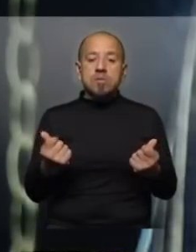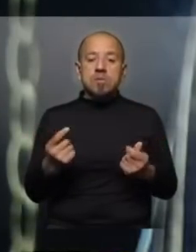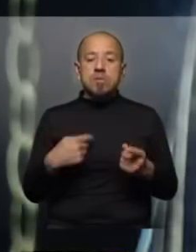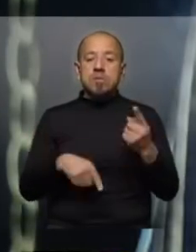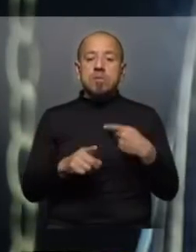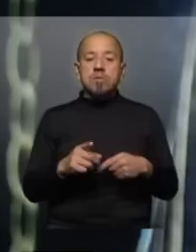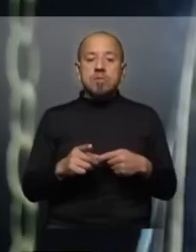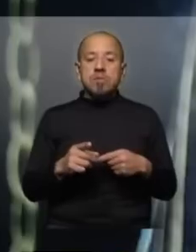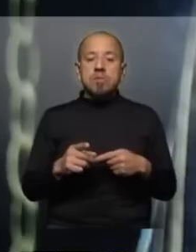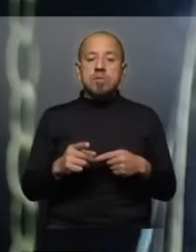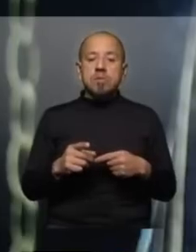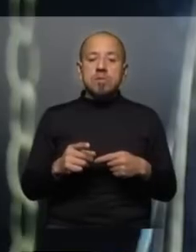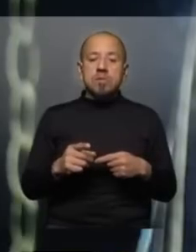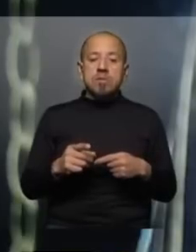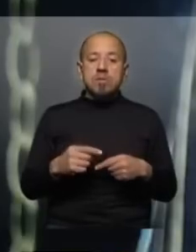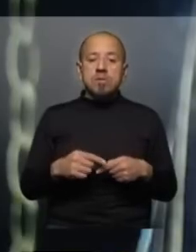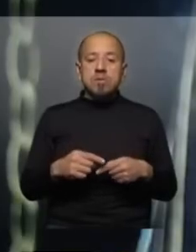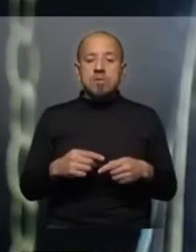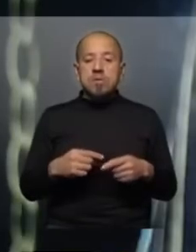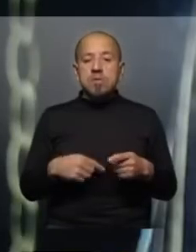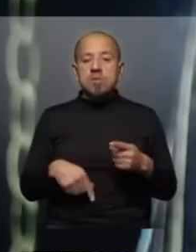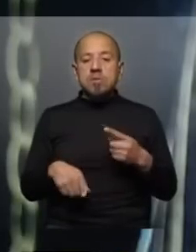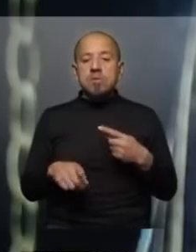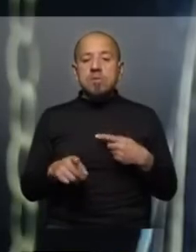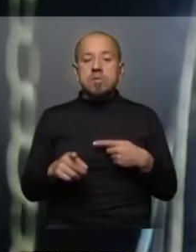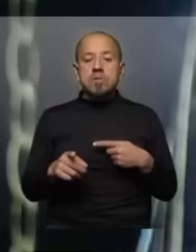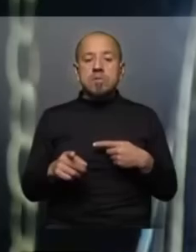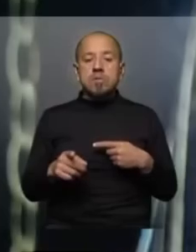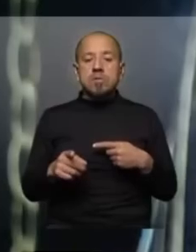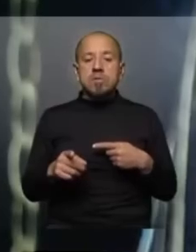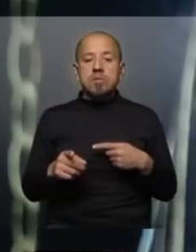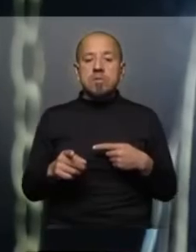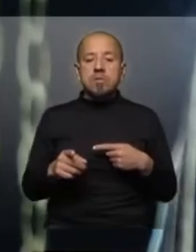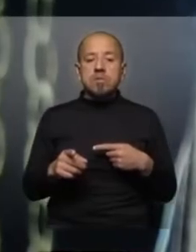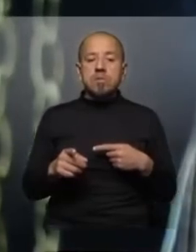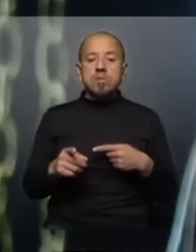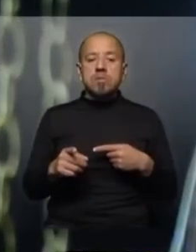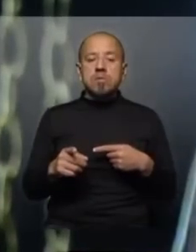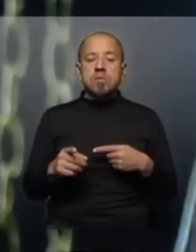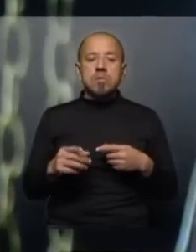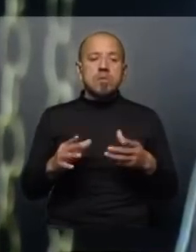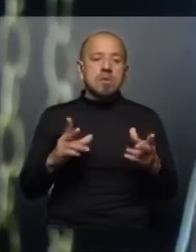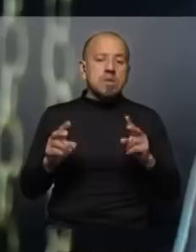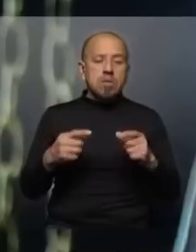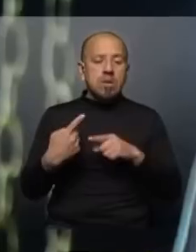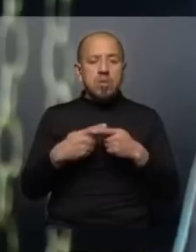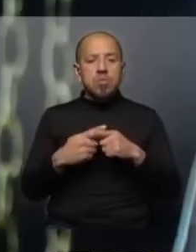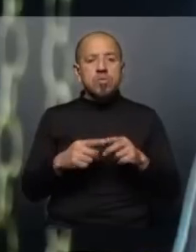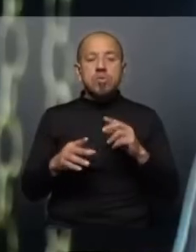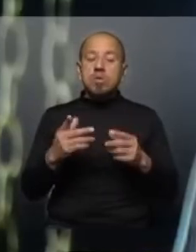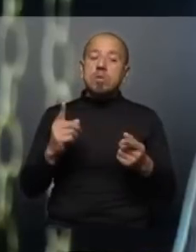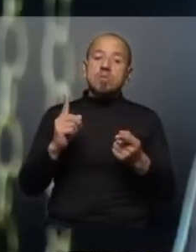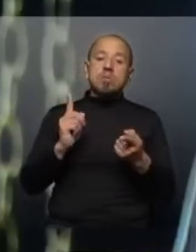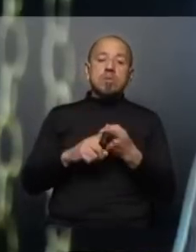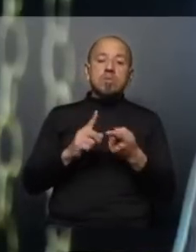sea est ADO siempre de ser un país de diálogo de discusión de búsqueda de